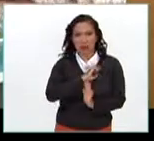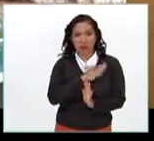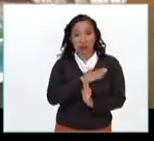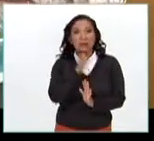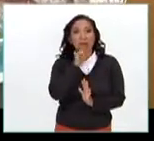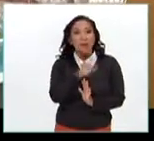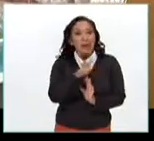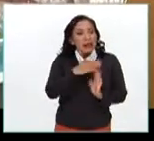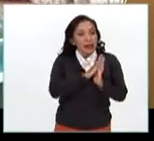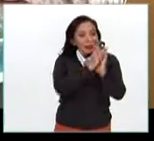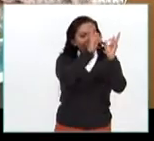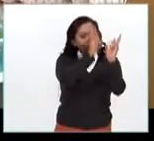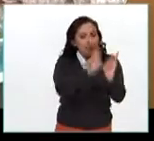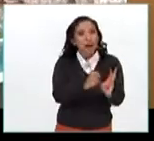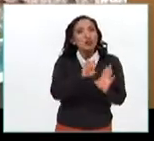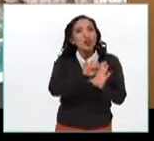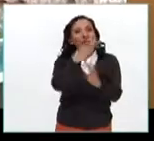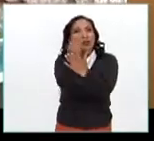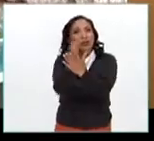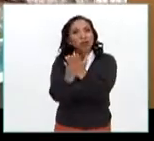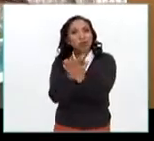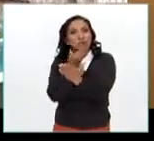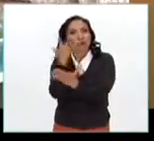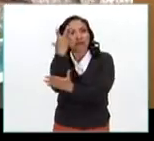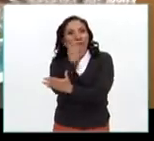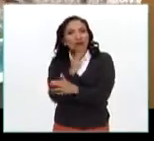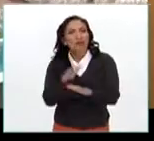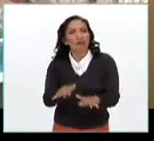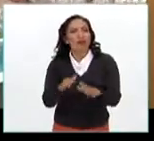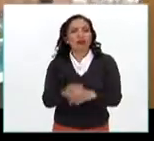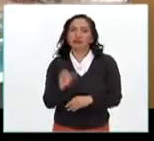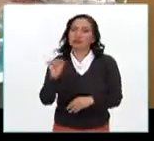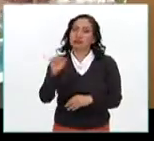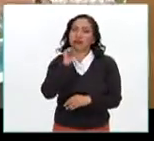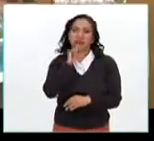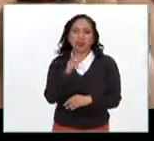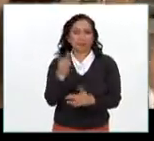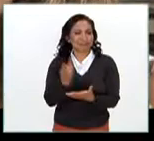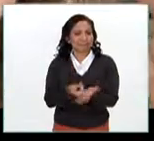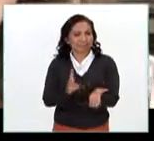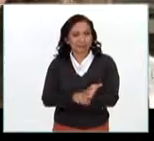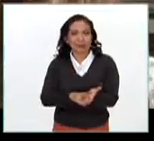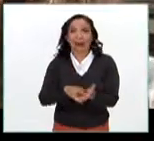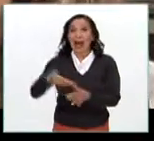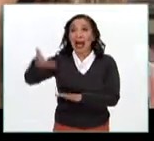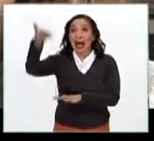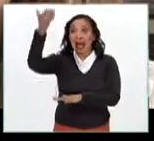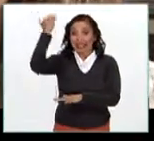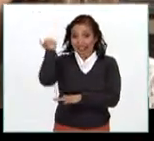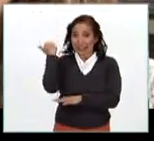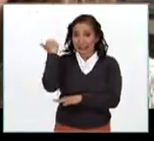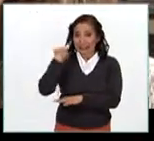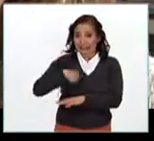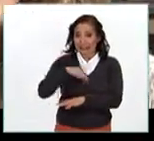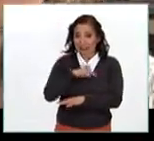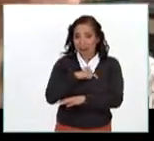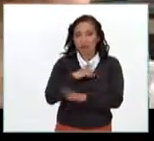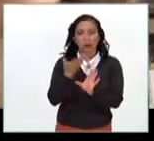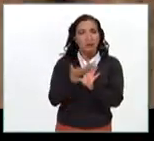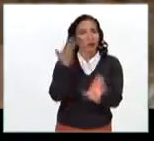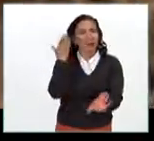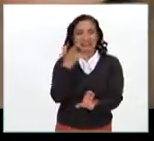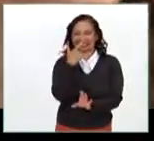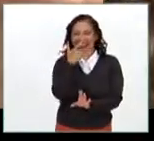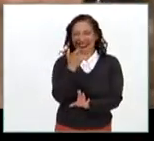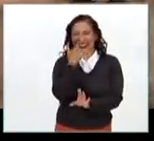una propuesta editorial también que tiene que ver con las ilustraciones, que son magníficas. Ah, absolutamente. También en aquellos entonces, y era